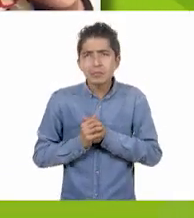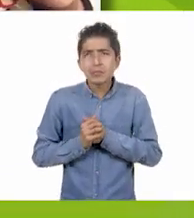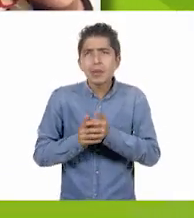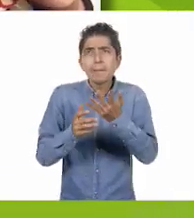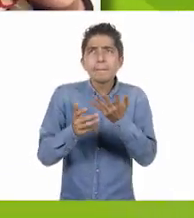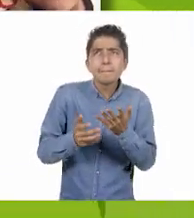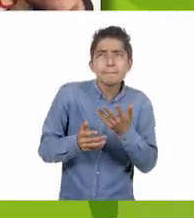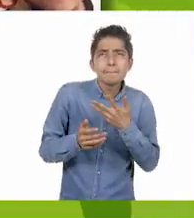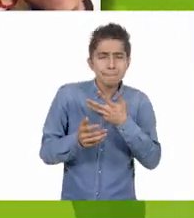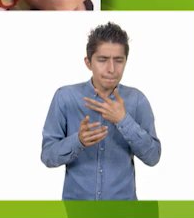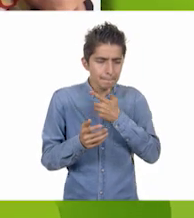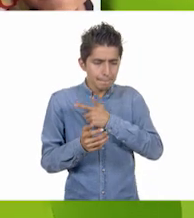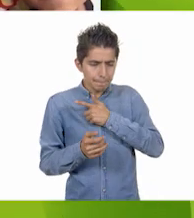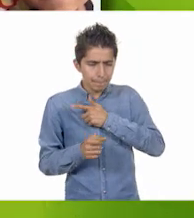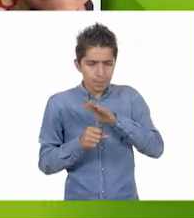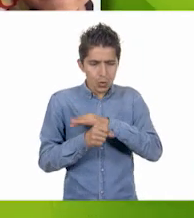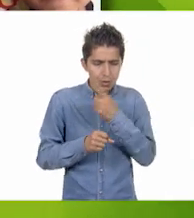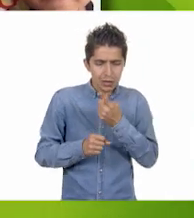Porque